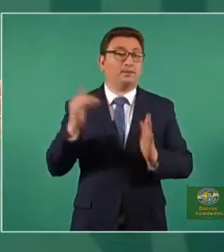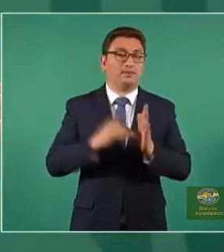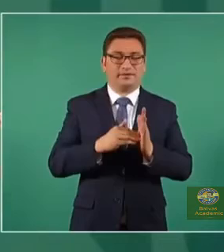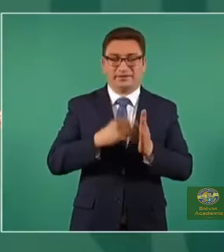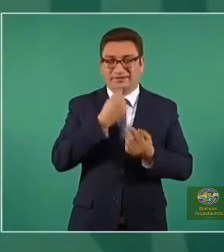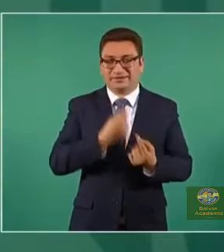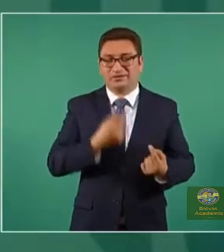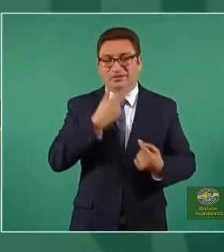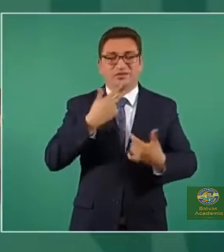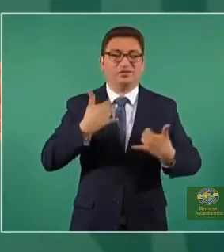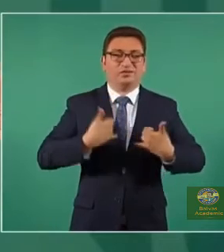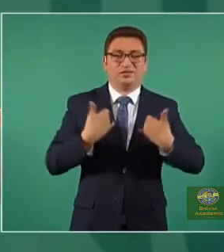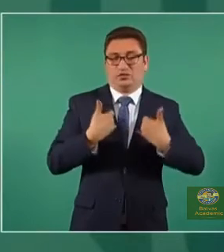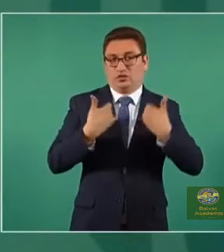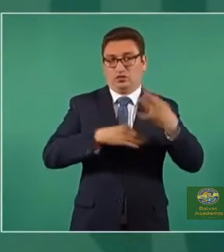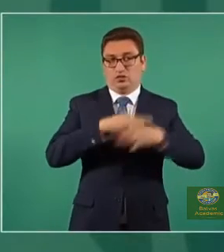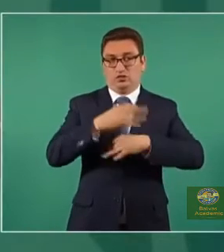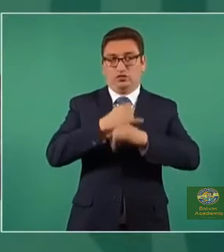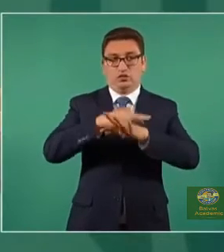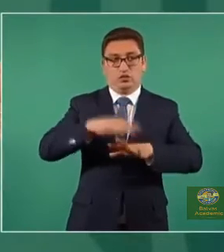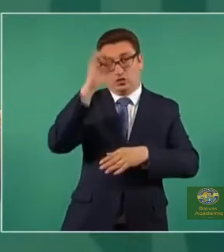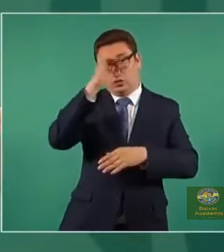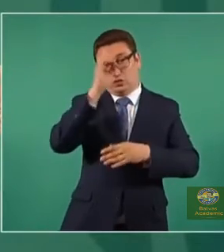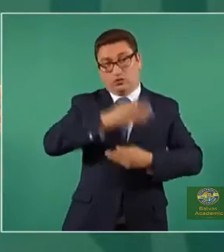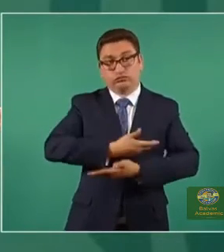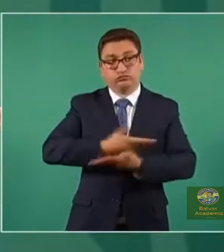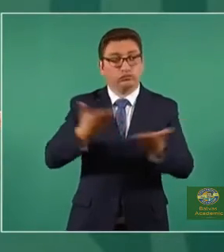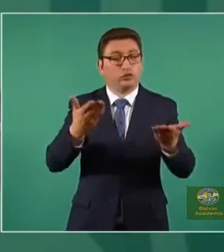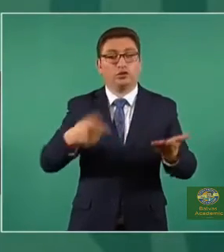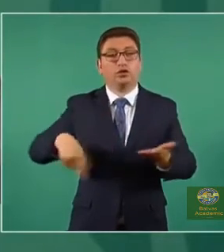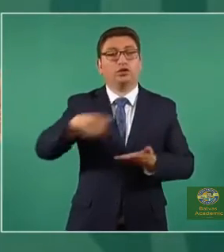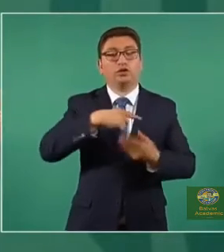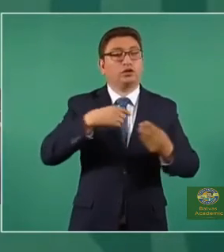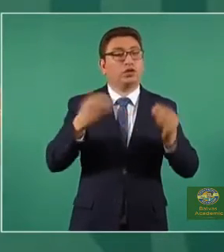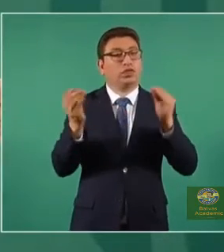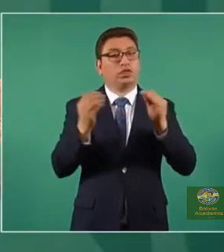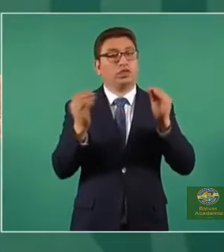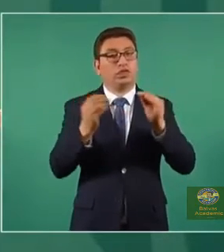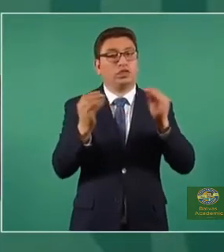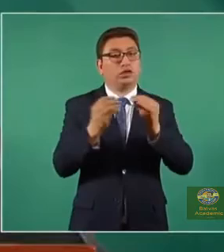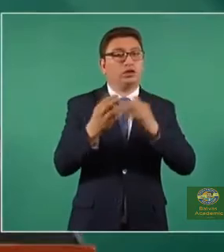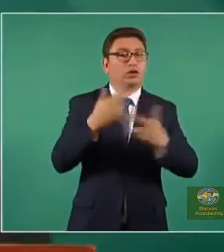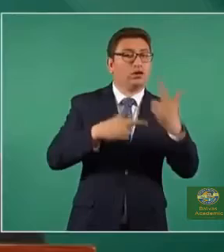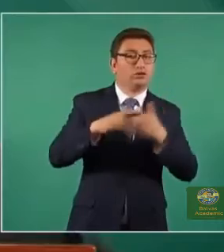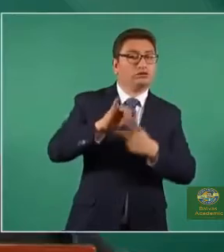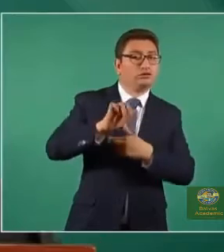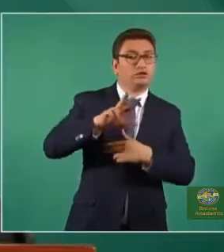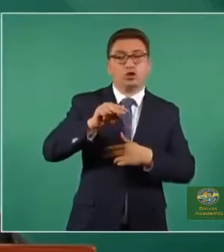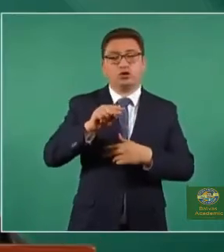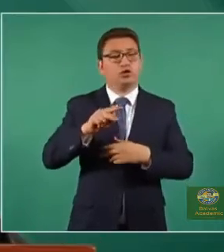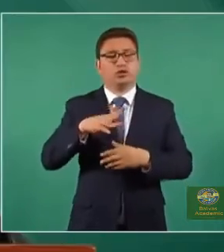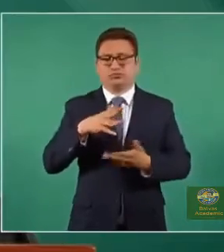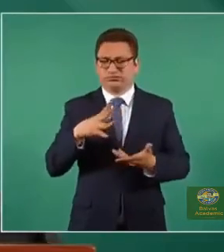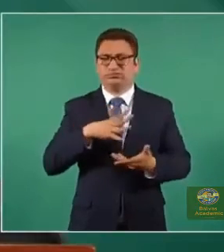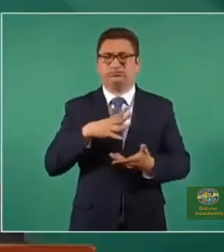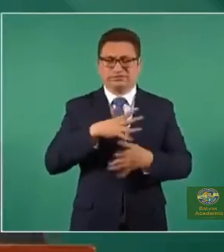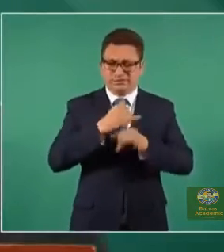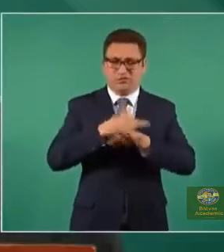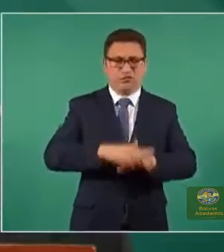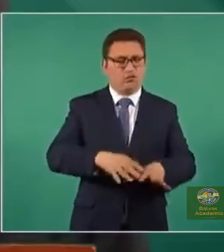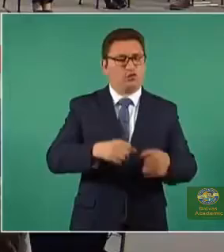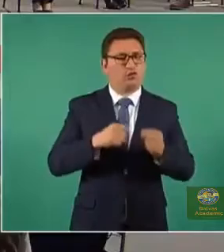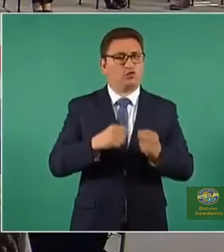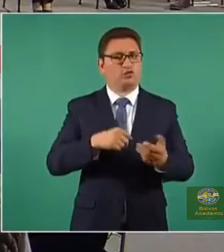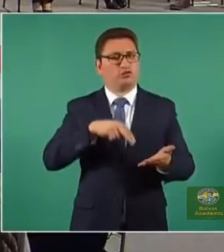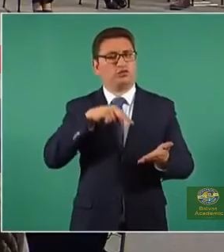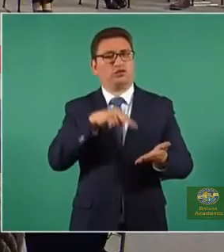niñas, niños y adolescentes aporte no a una discusión si se regresa o no. Yo creo que los datos son contundentes. No